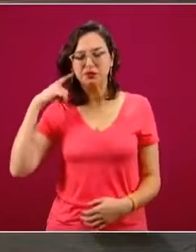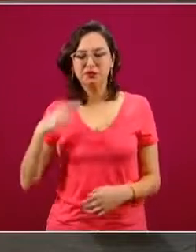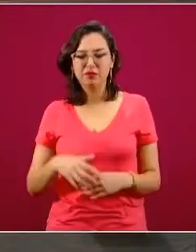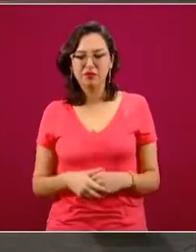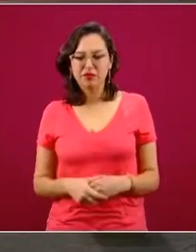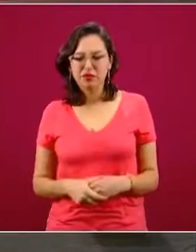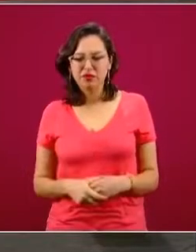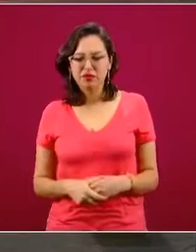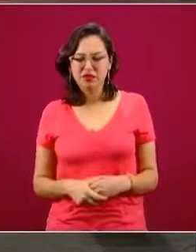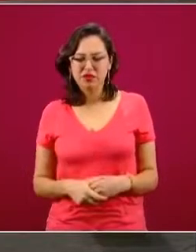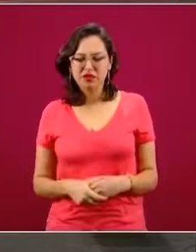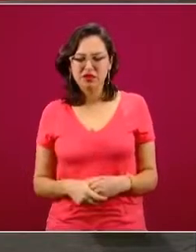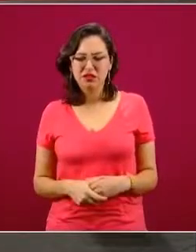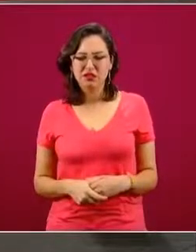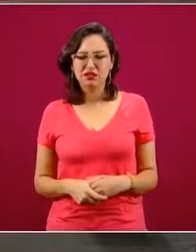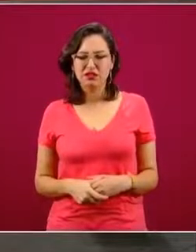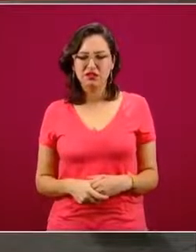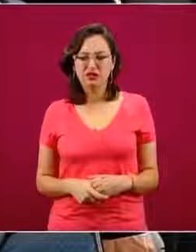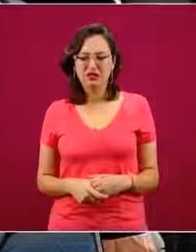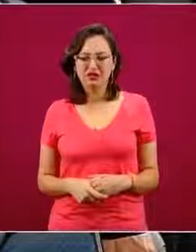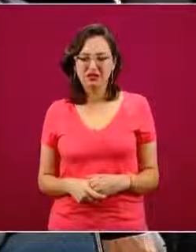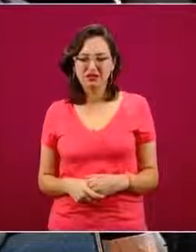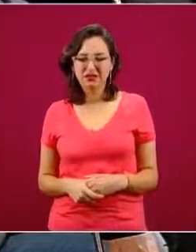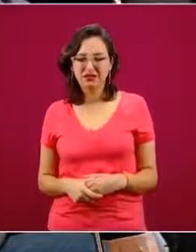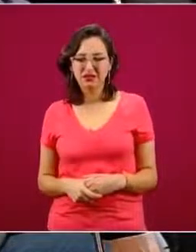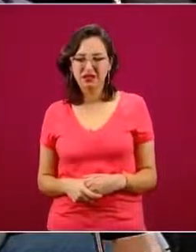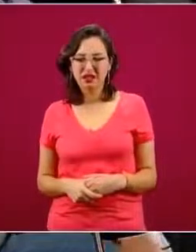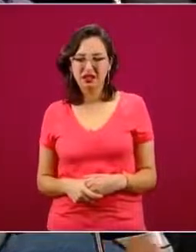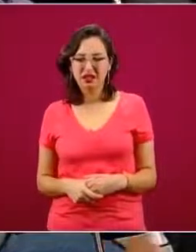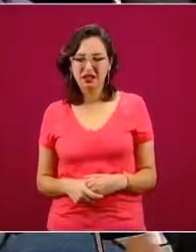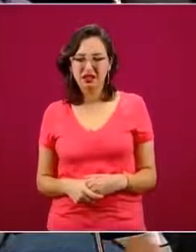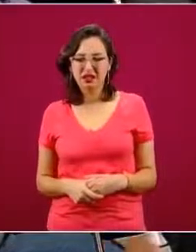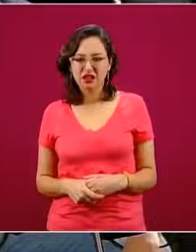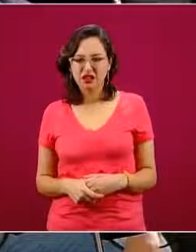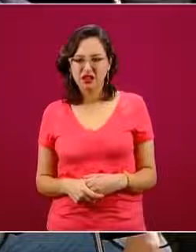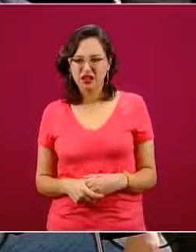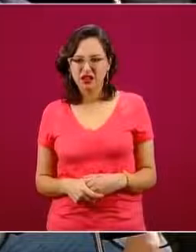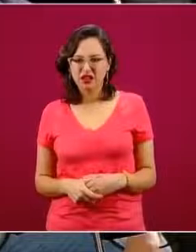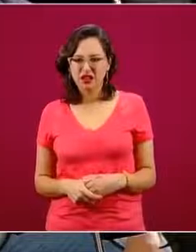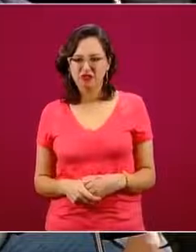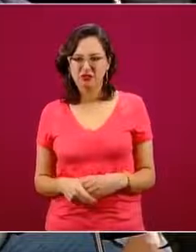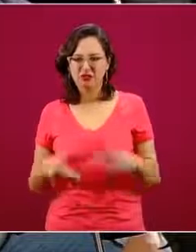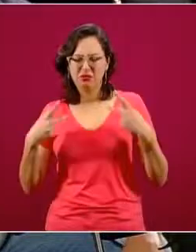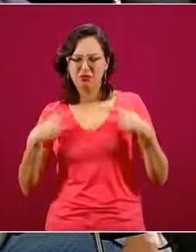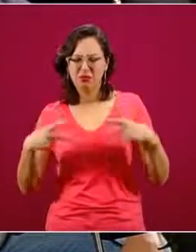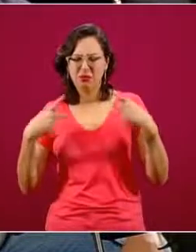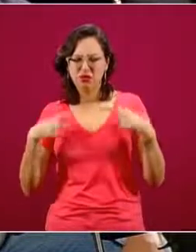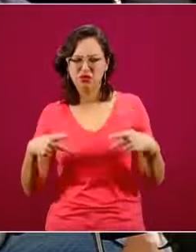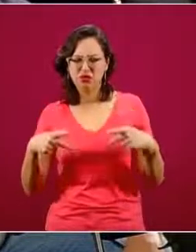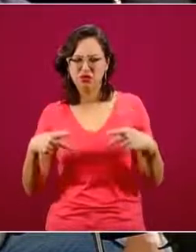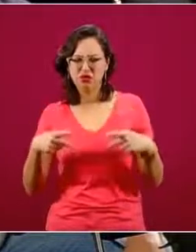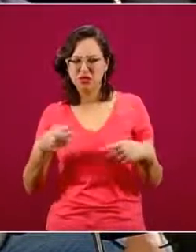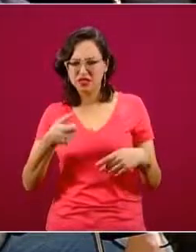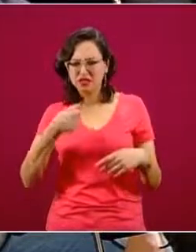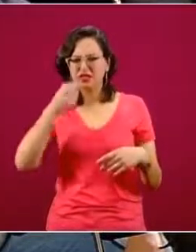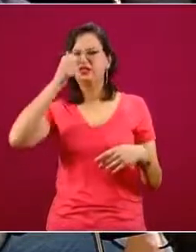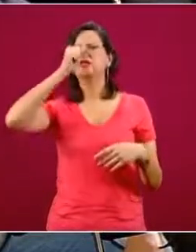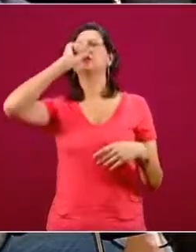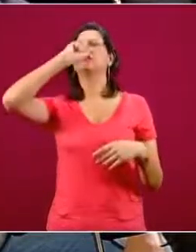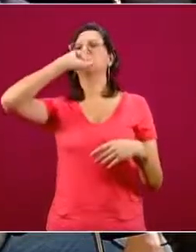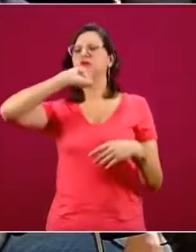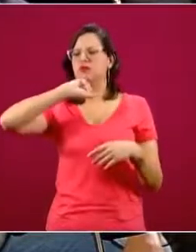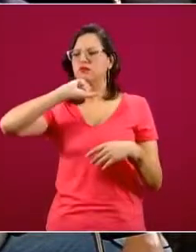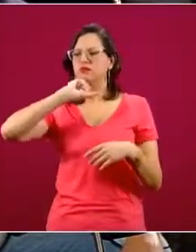de personas intubadas fallece o mejora, por favor. Y quiero preguntarles también si